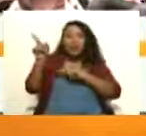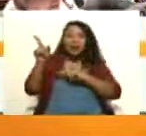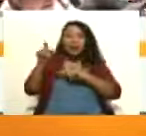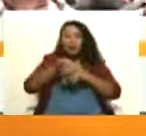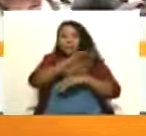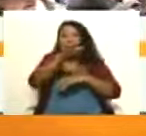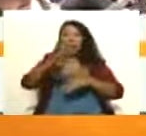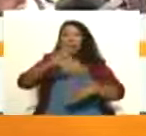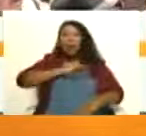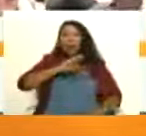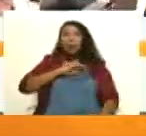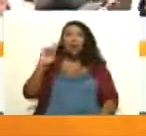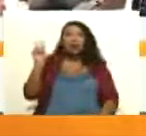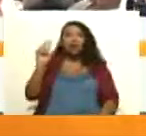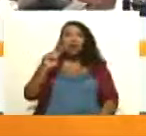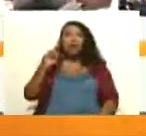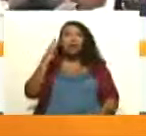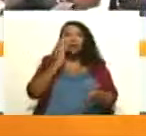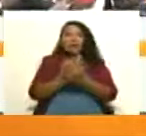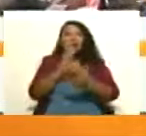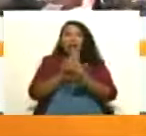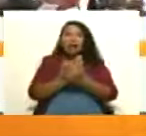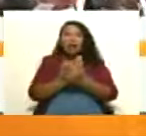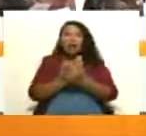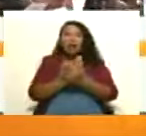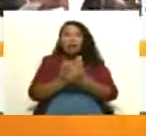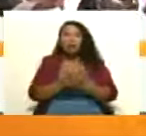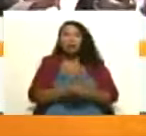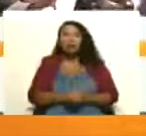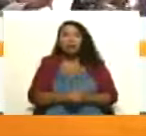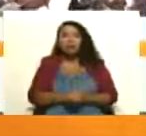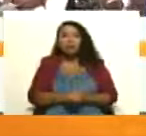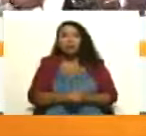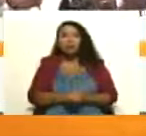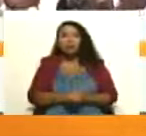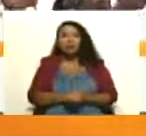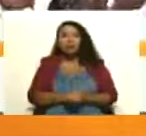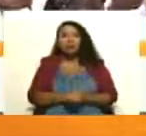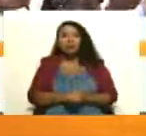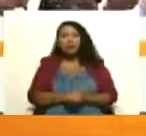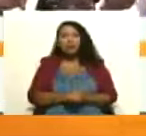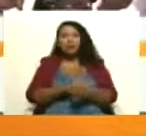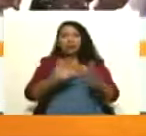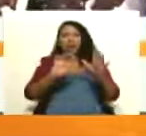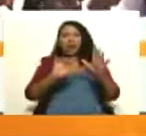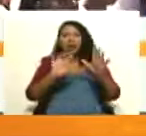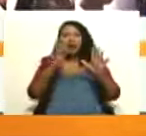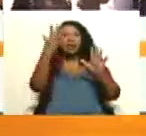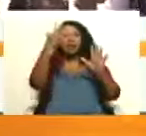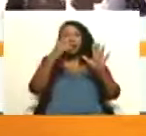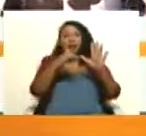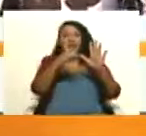de Venezuela desde siempre y lo será para siempre. Y la quinta pregunta,